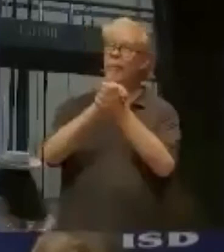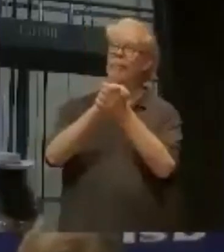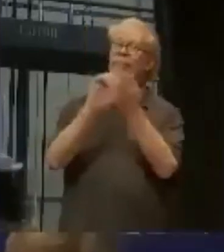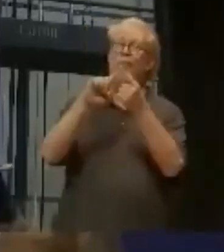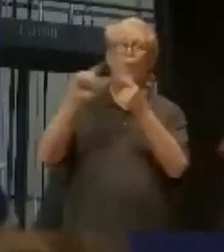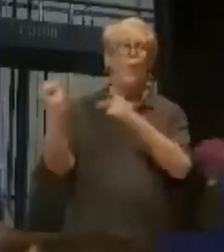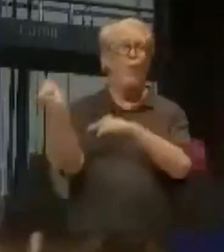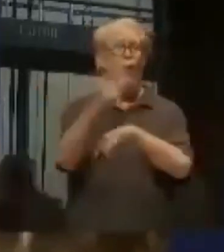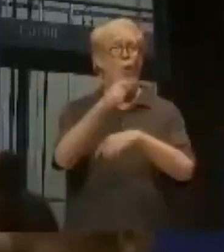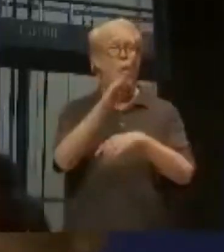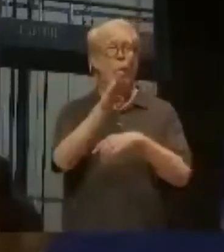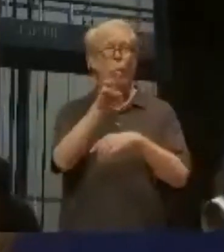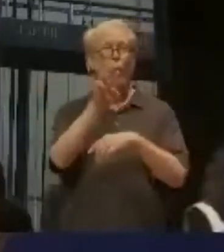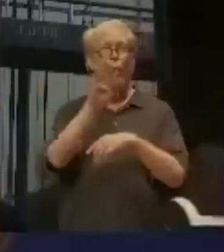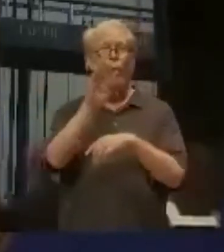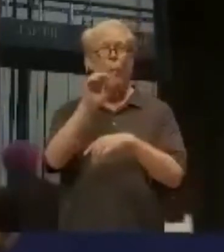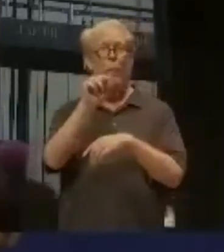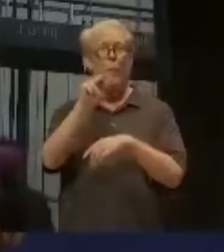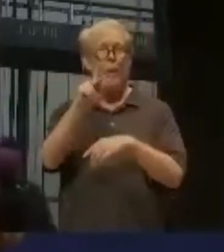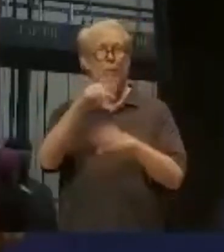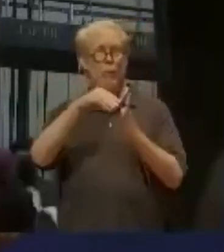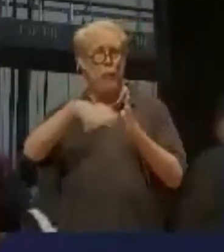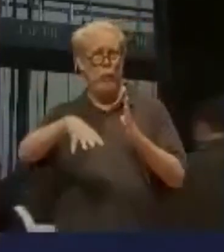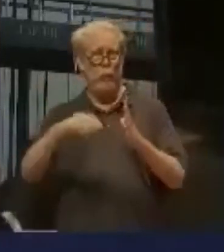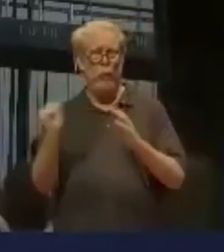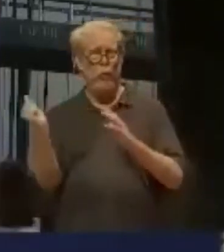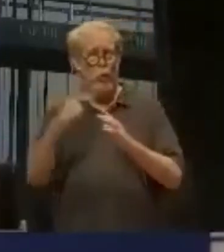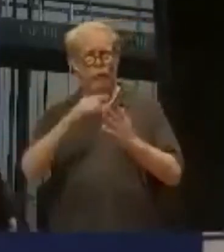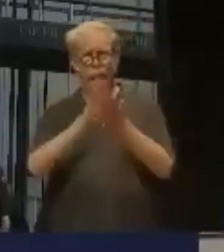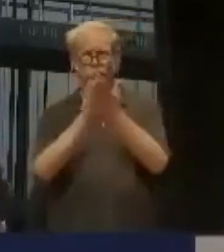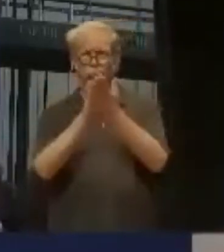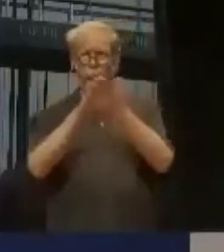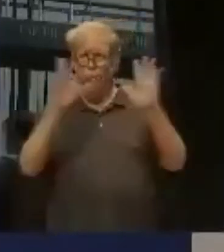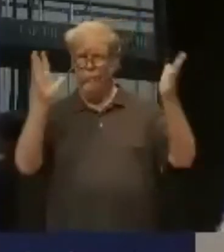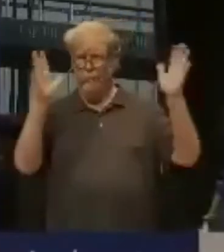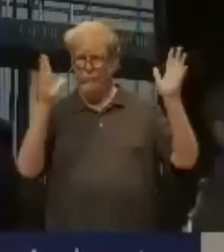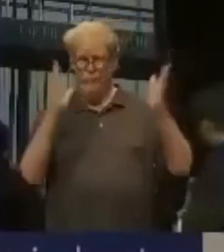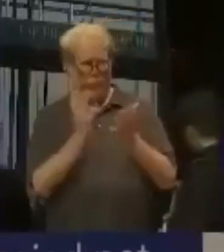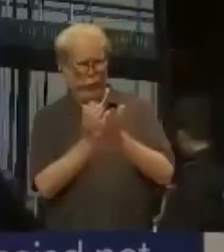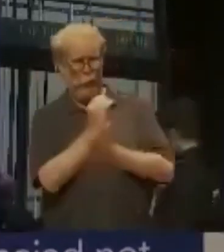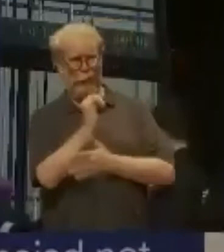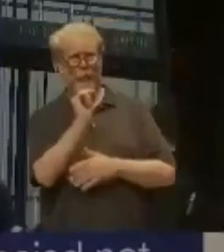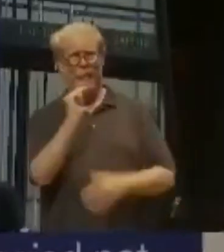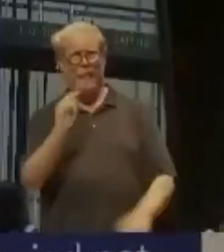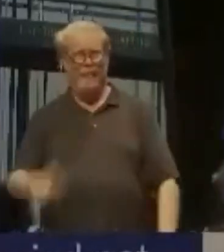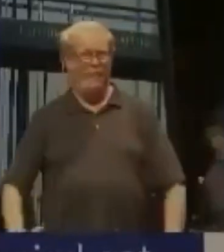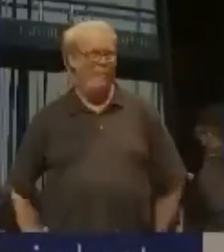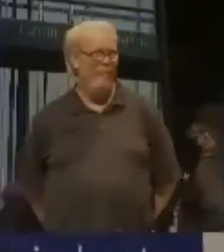Así que felicitaciones a todos los becarios de Burbank. Un aplauso muy grande para todos.